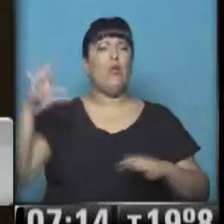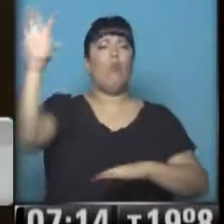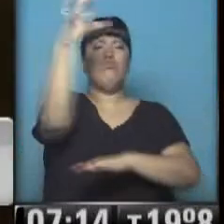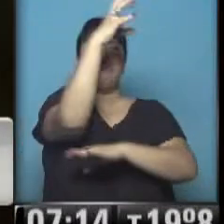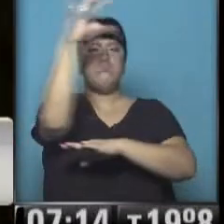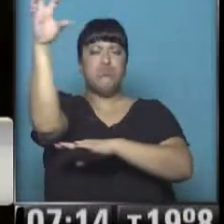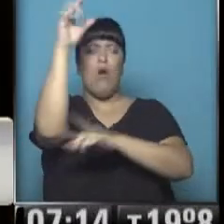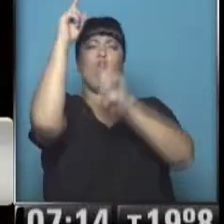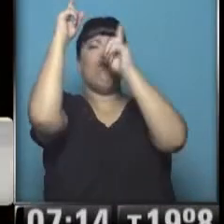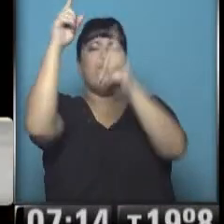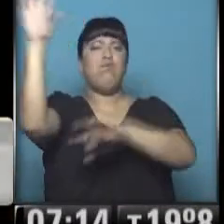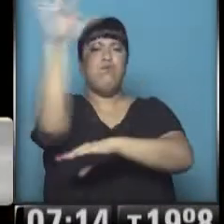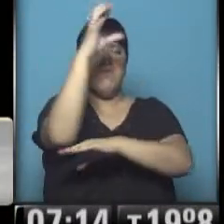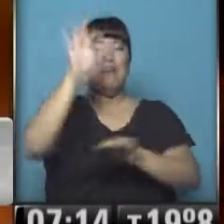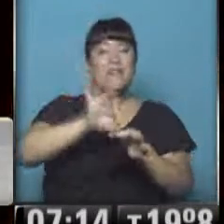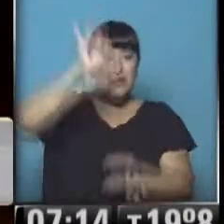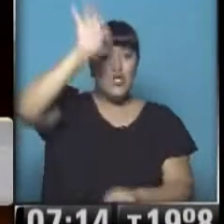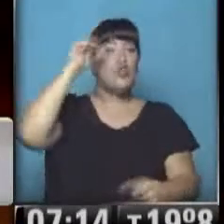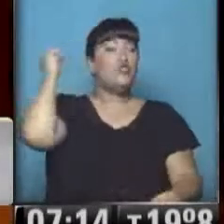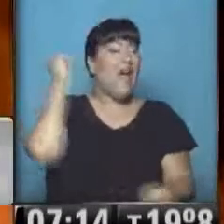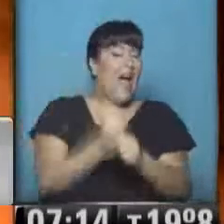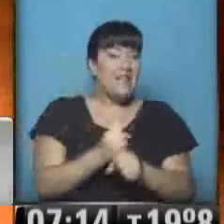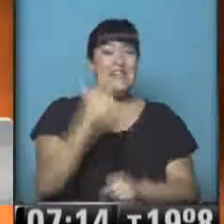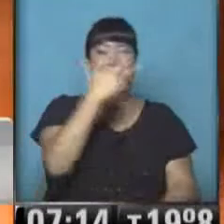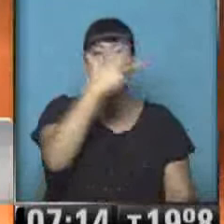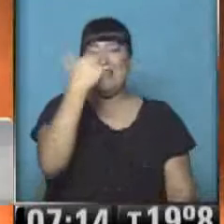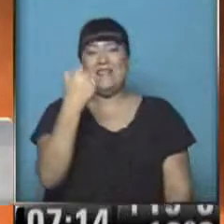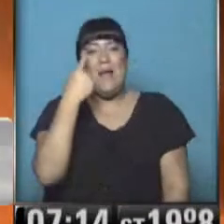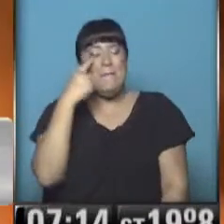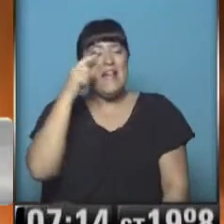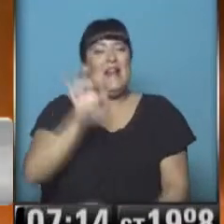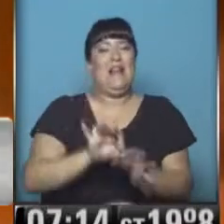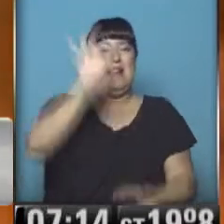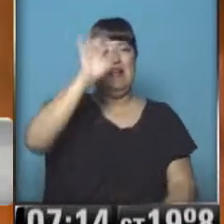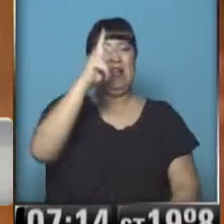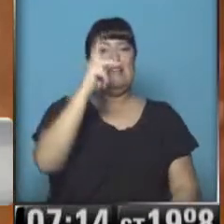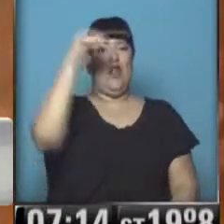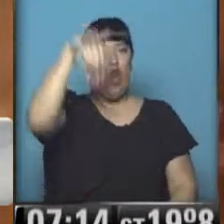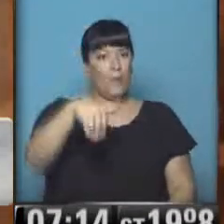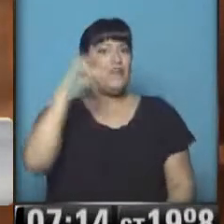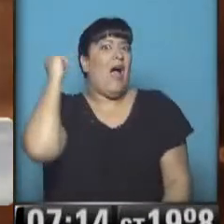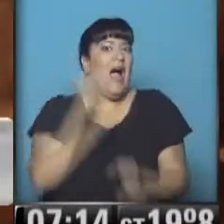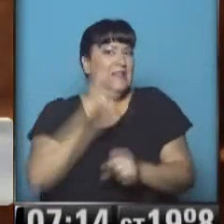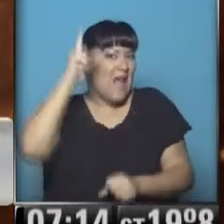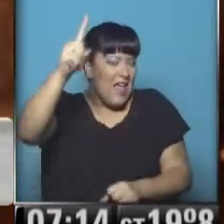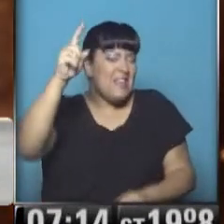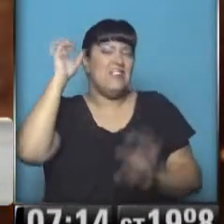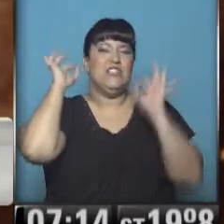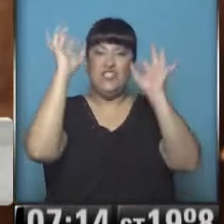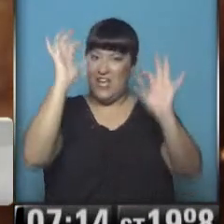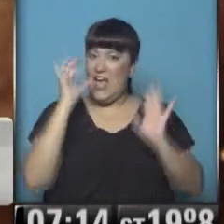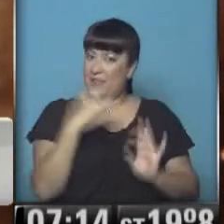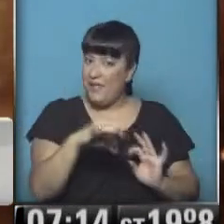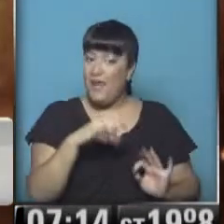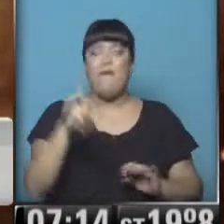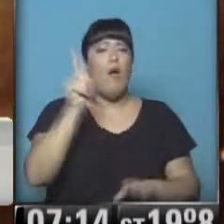va a permanecer es a 36.000 kilómetros de la Tierra, y allá, hasta allí vamos. El lanzamiento fue excelente, lo